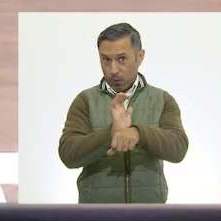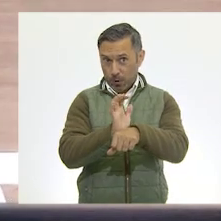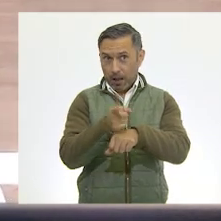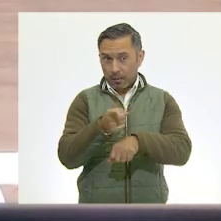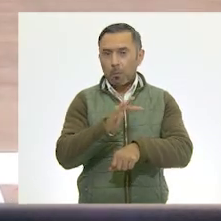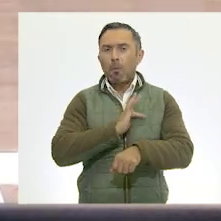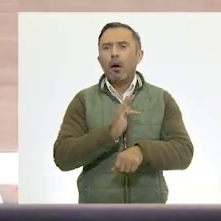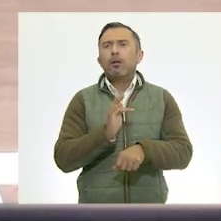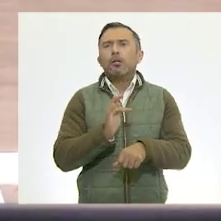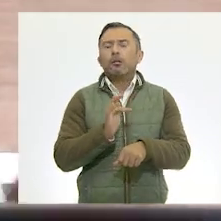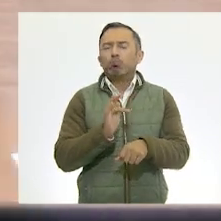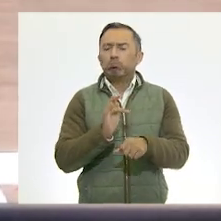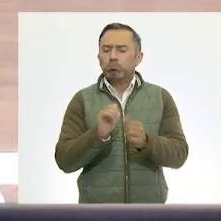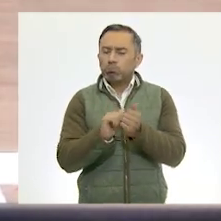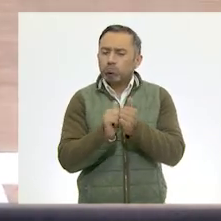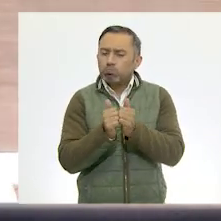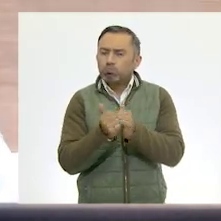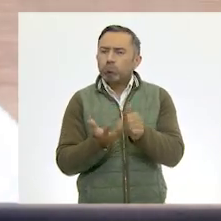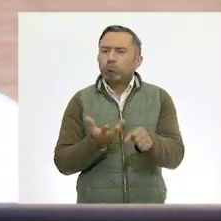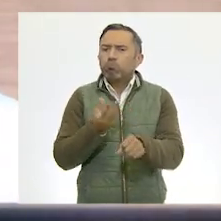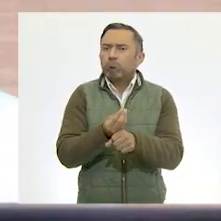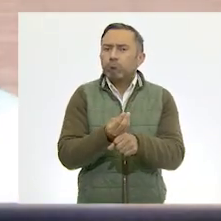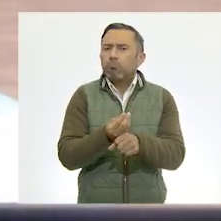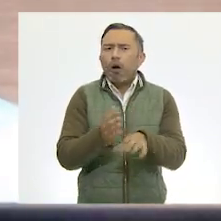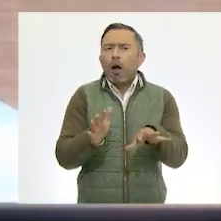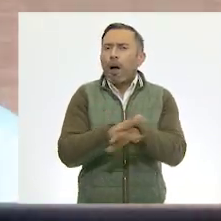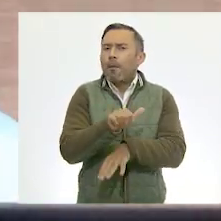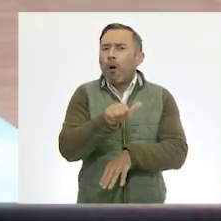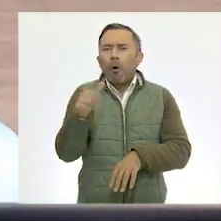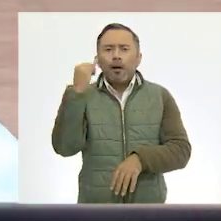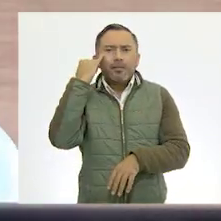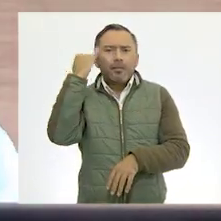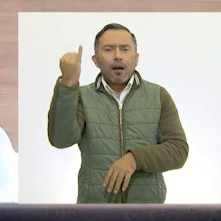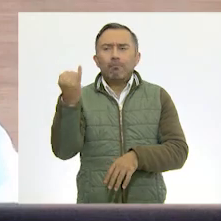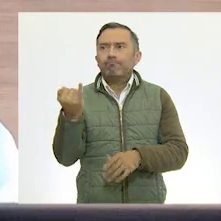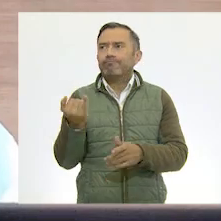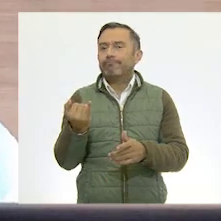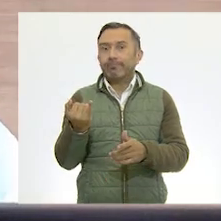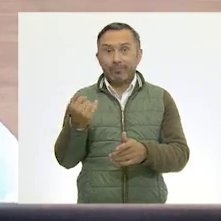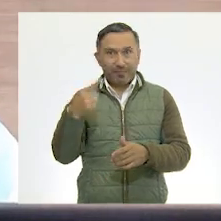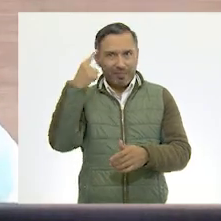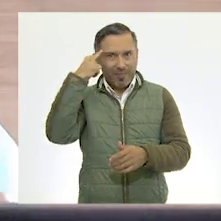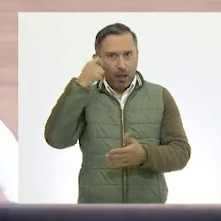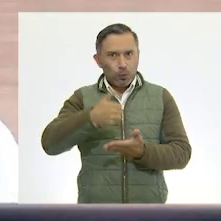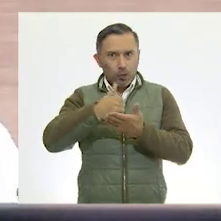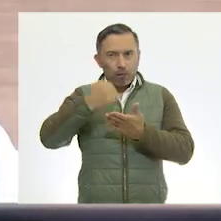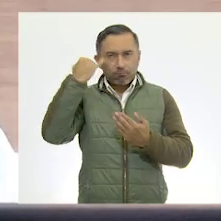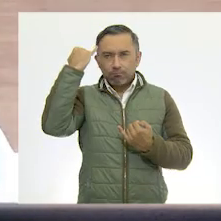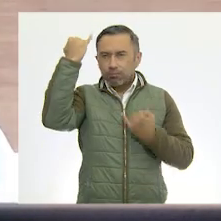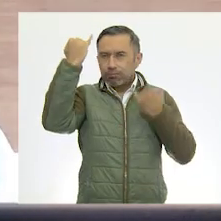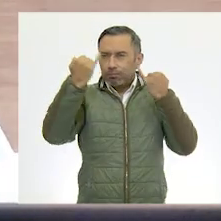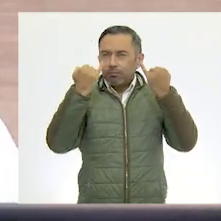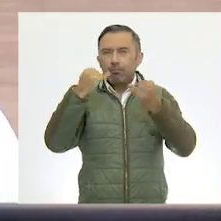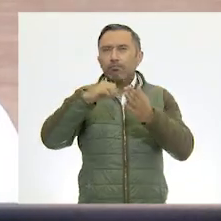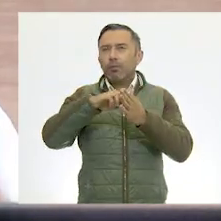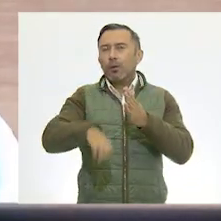algo distinto. Entonces aquí estimulamos nuestra creatividad también, en el sentido de que los chicos podrían hacer